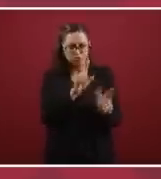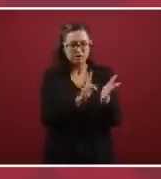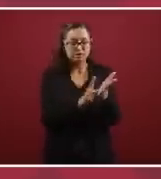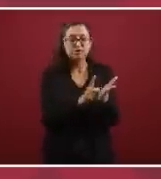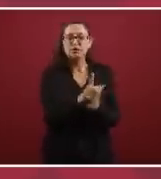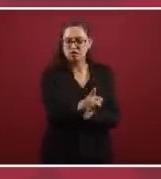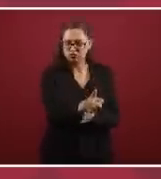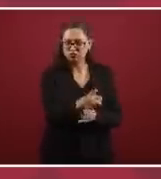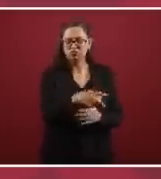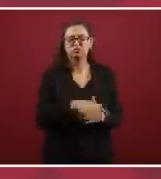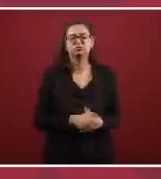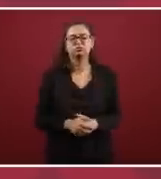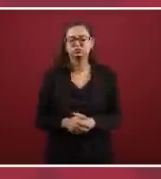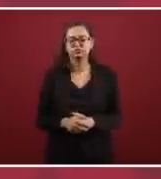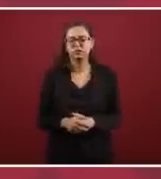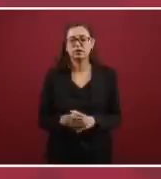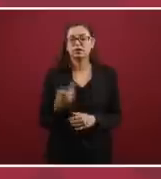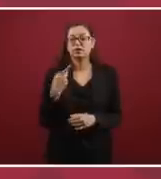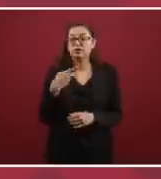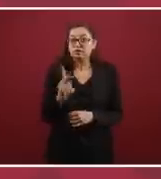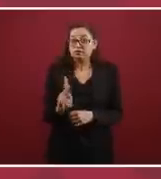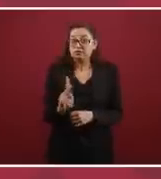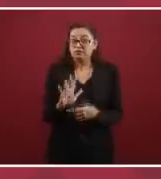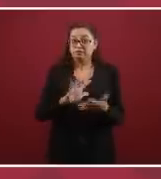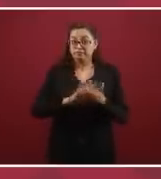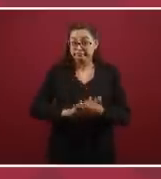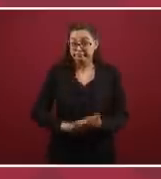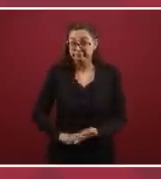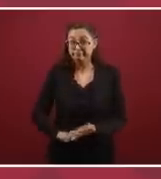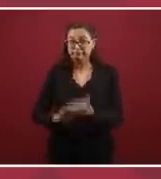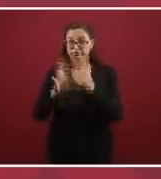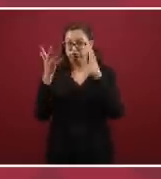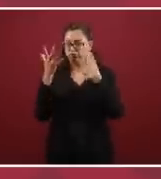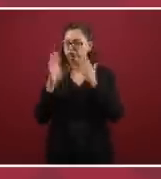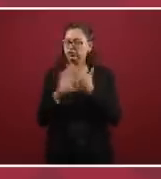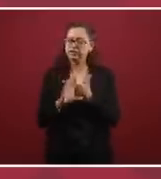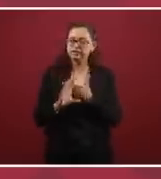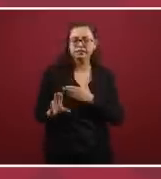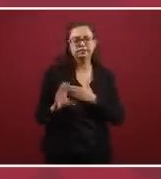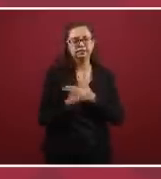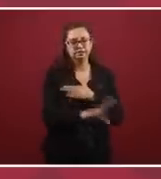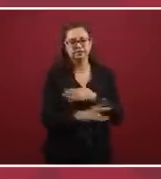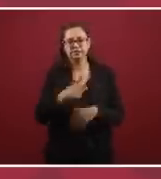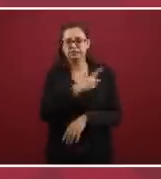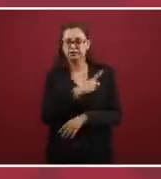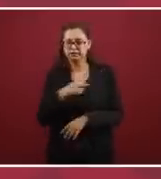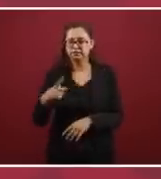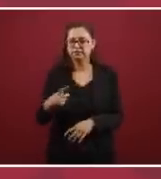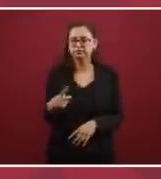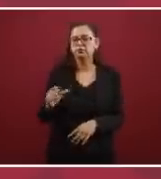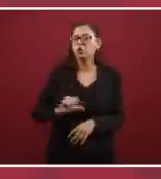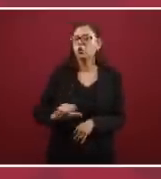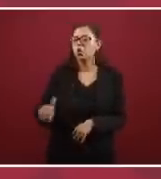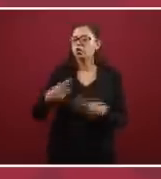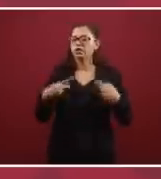tenemos que evitar la violencia, no agredir a